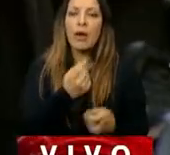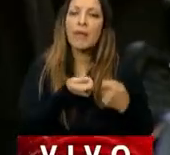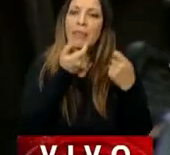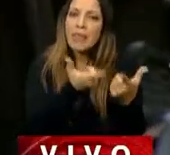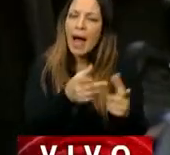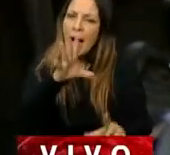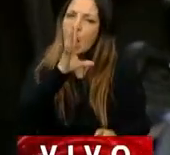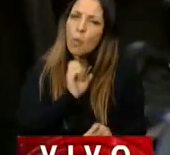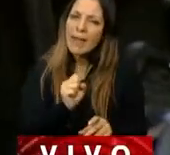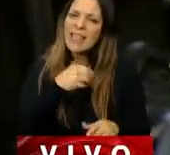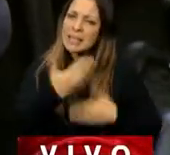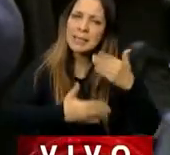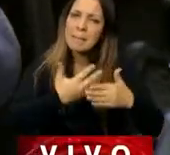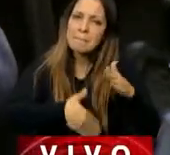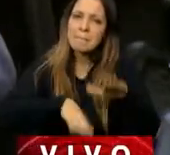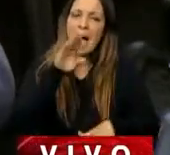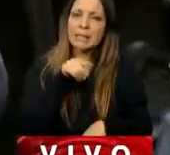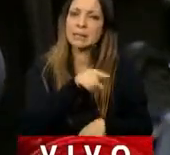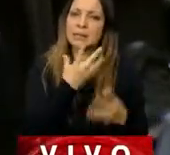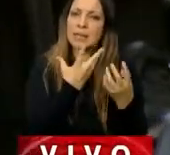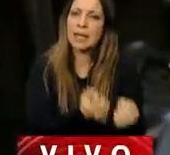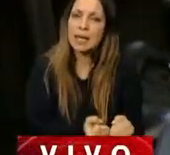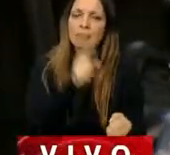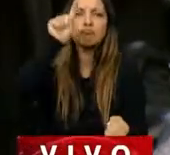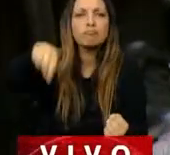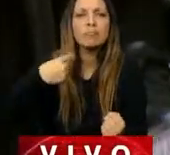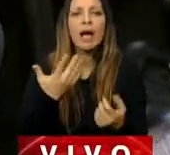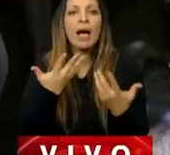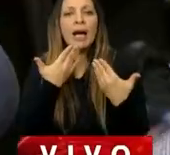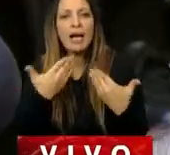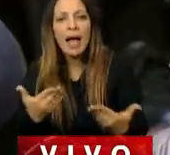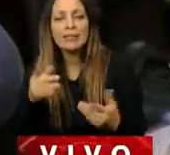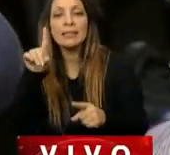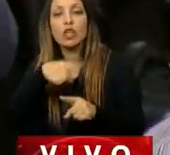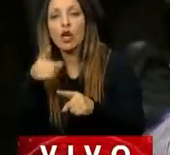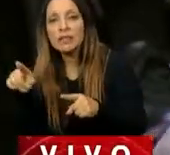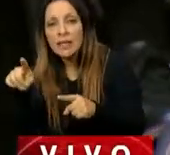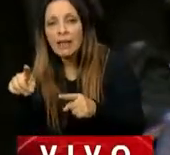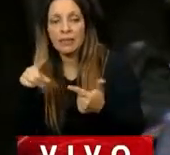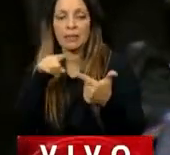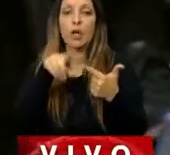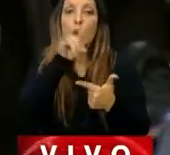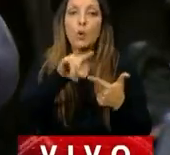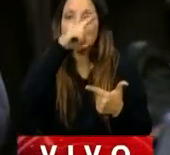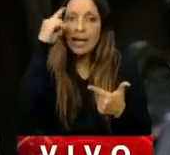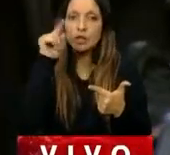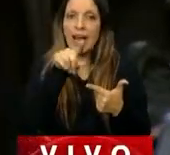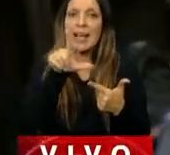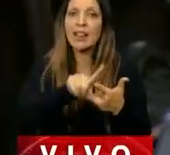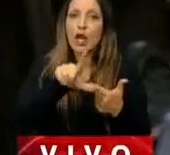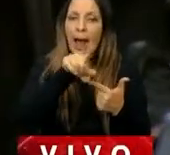permite rendimientos mayores en la sequía, fue un resultado de la sinergia del CONICET, la Universidad Nacional del